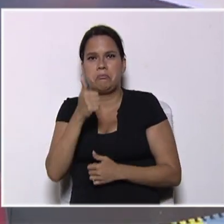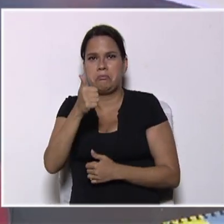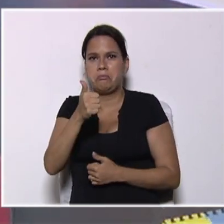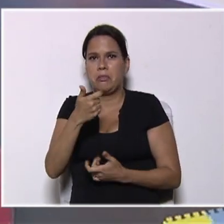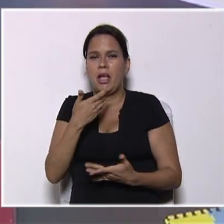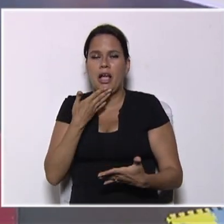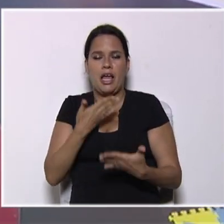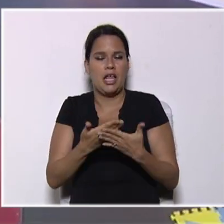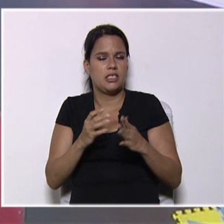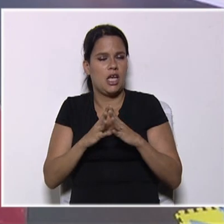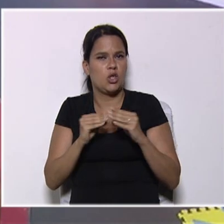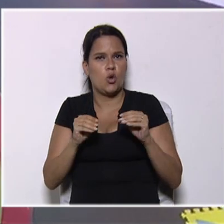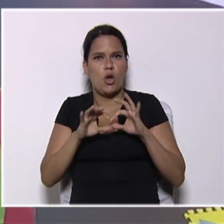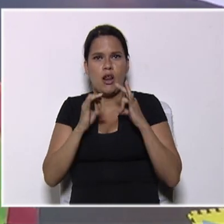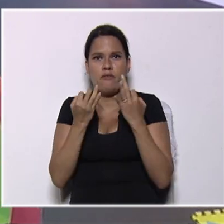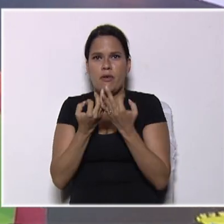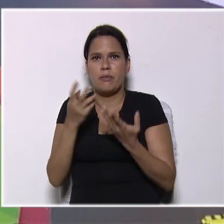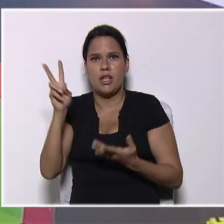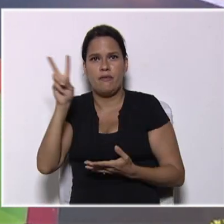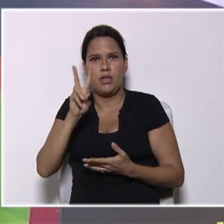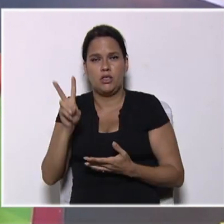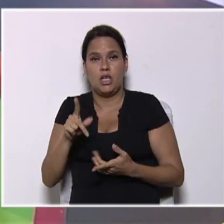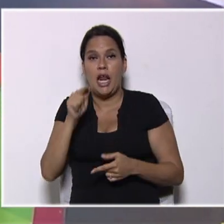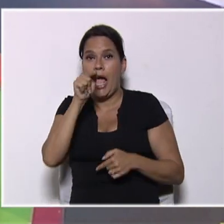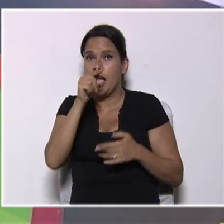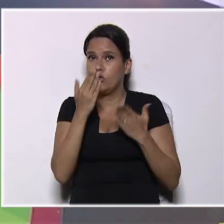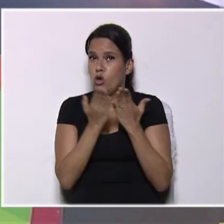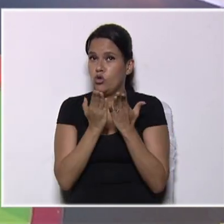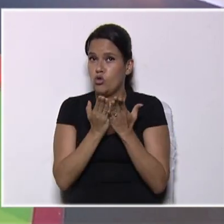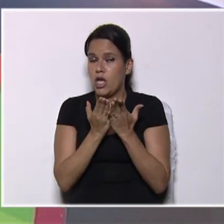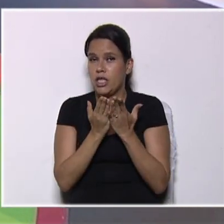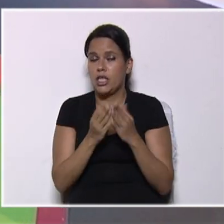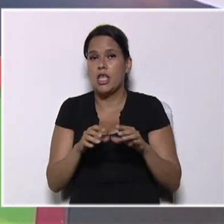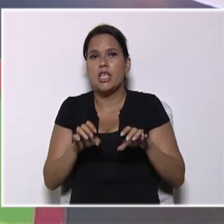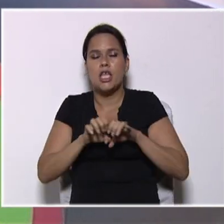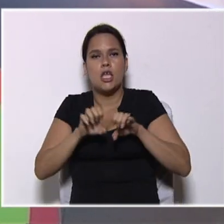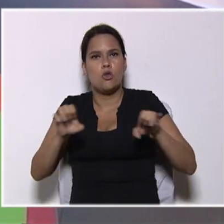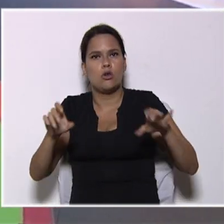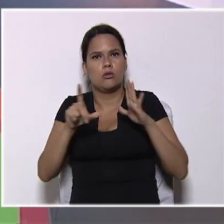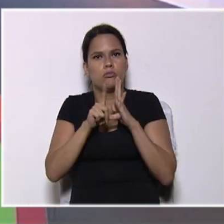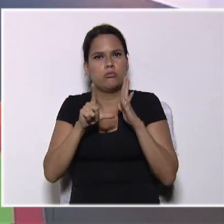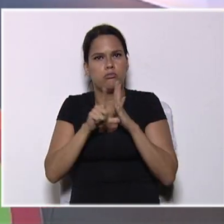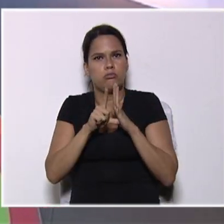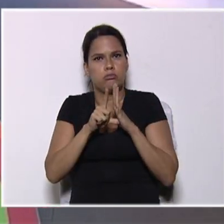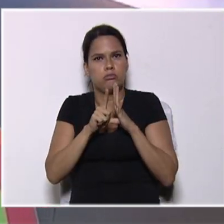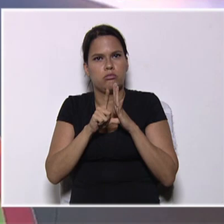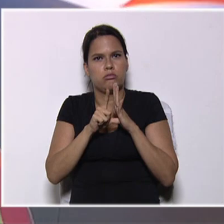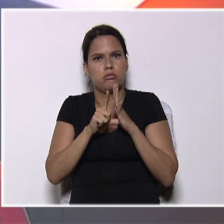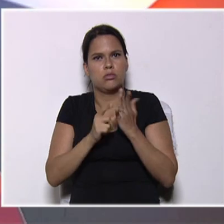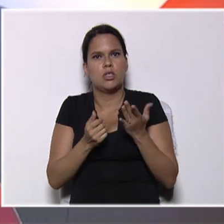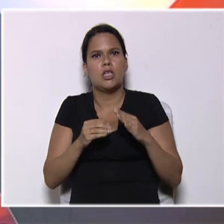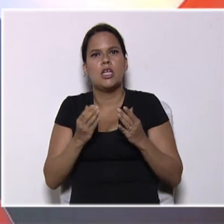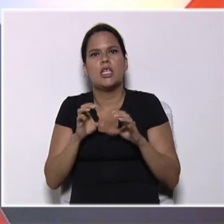gracias a toda la familia venezolana, a esos estudiantes de educación media general, media técnica y